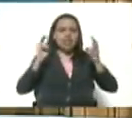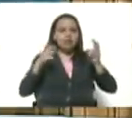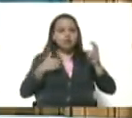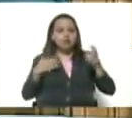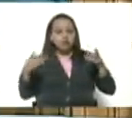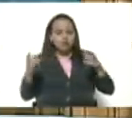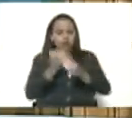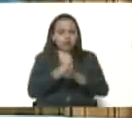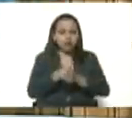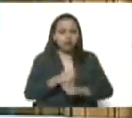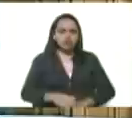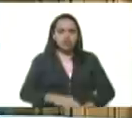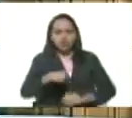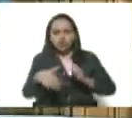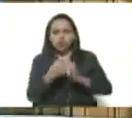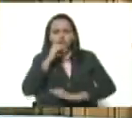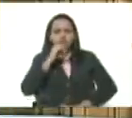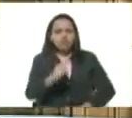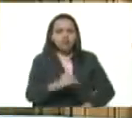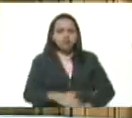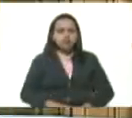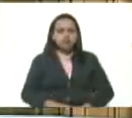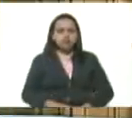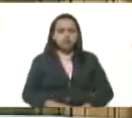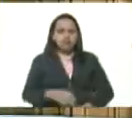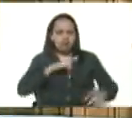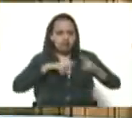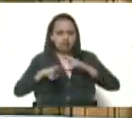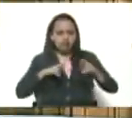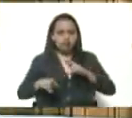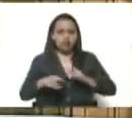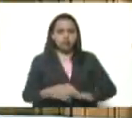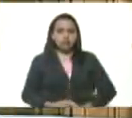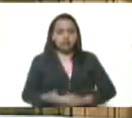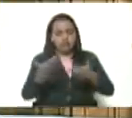consigo y en toda la información que circula, y